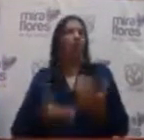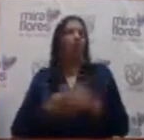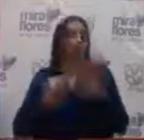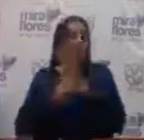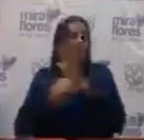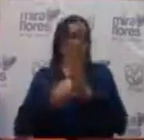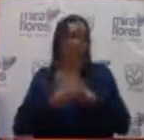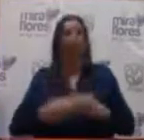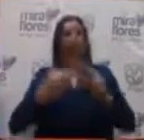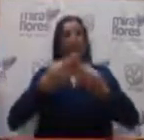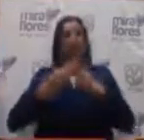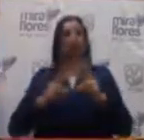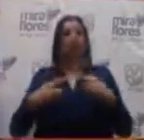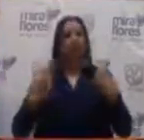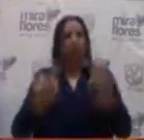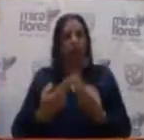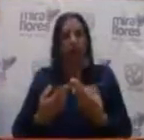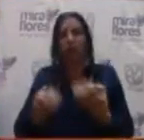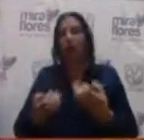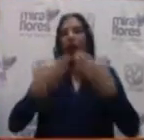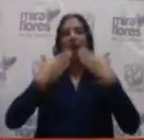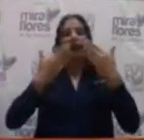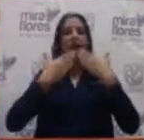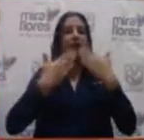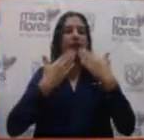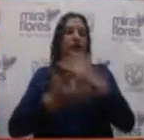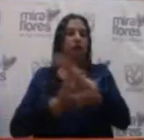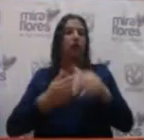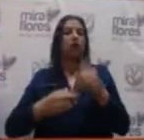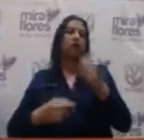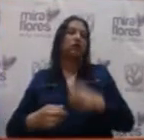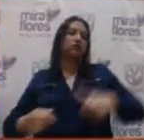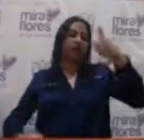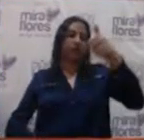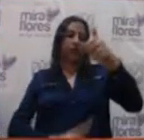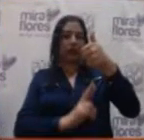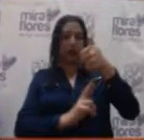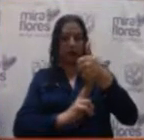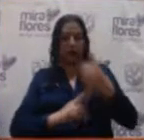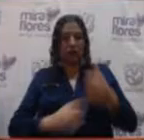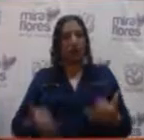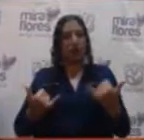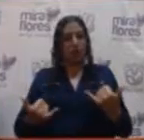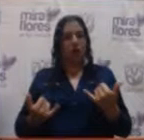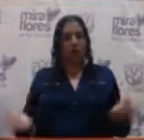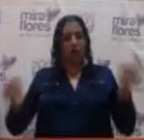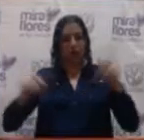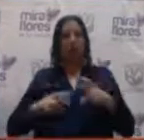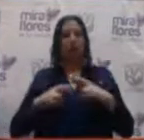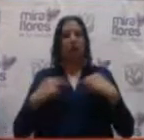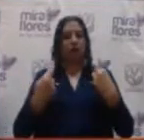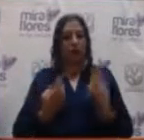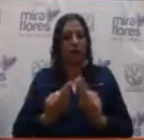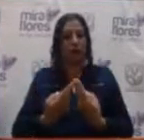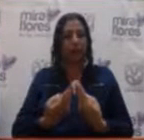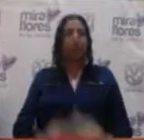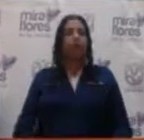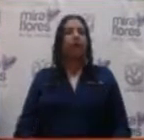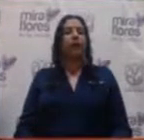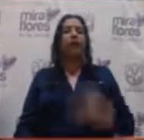por instalada la sesión. Quiero agradecer la presencia de todos los regidores que están hoy en esta sesión. Y